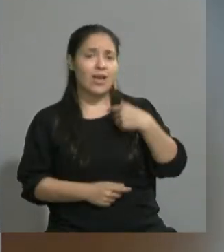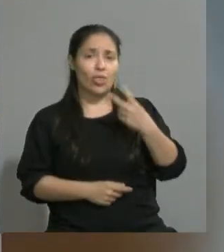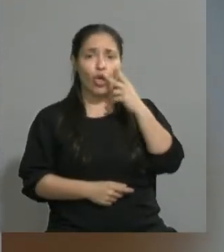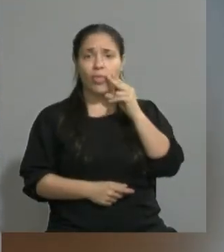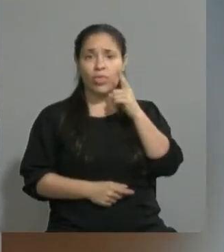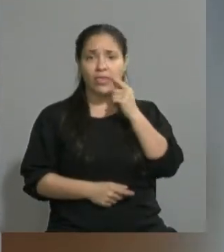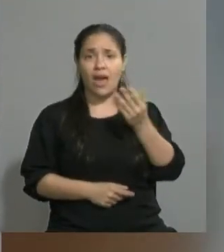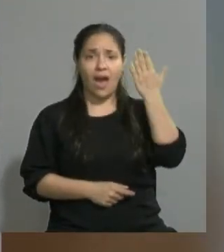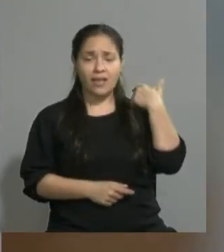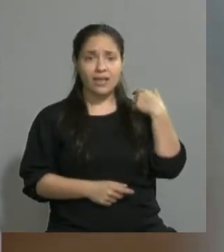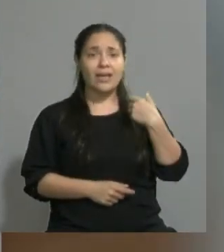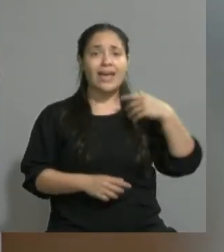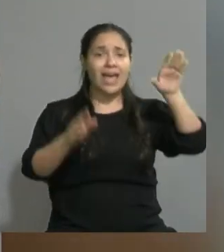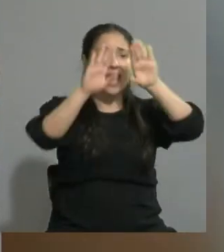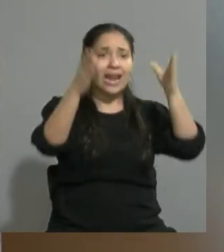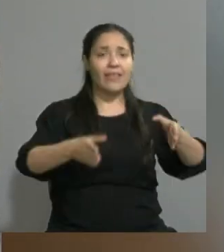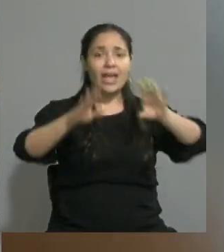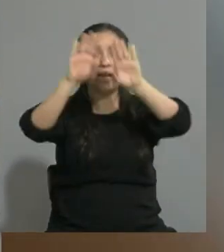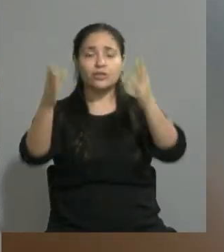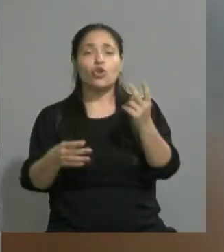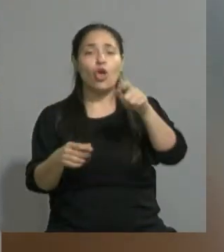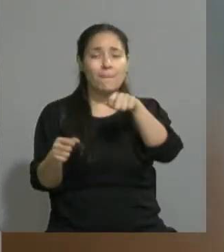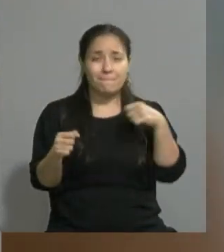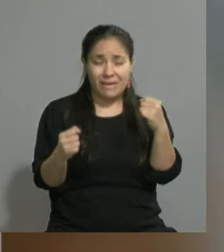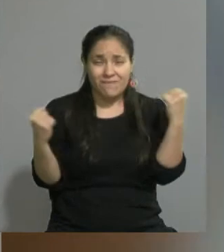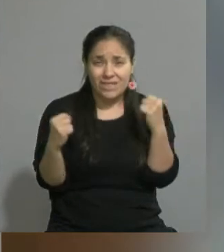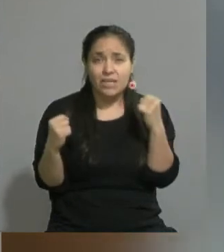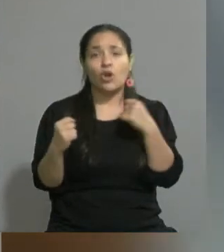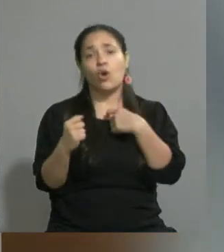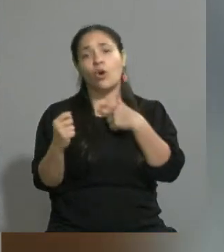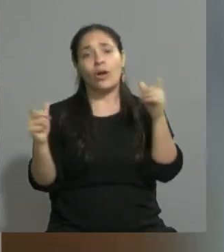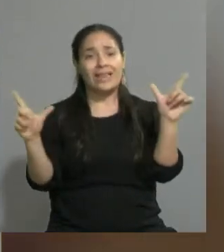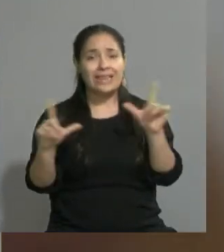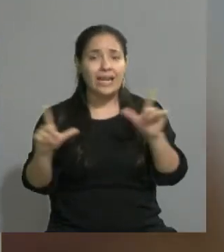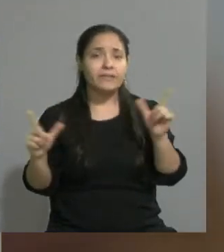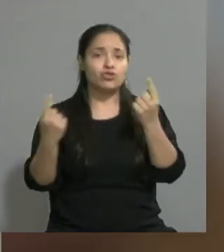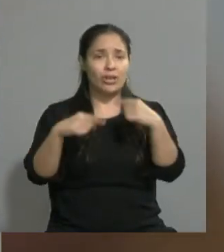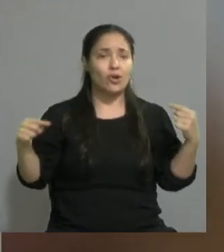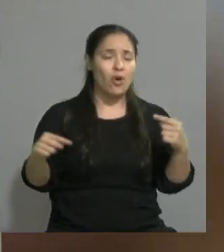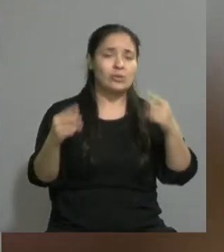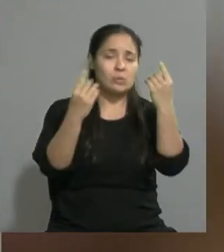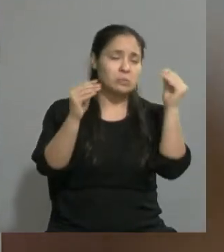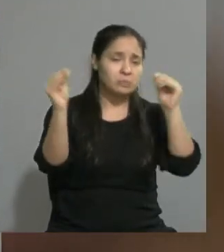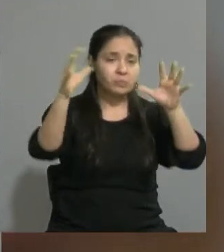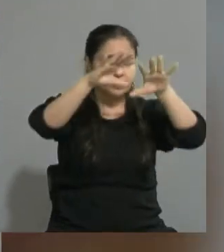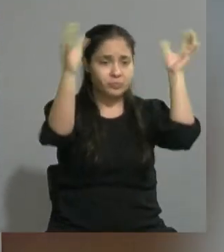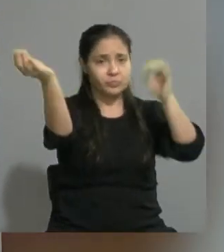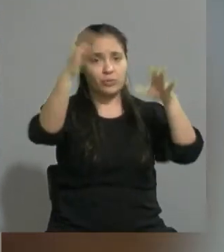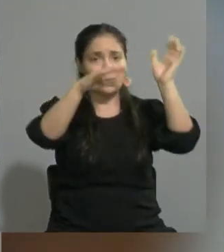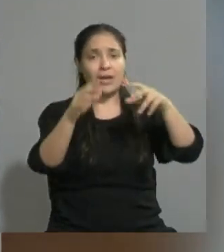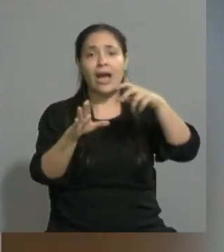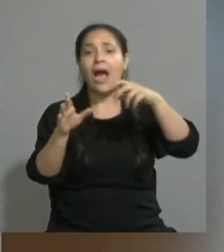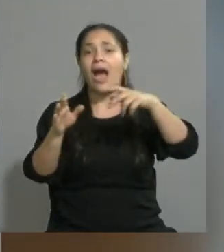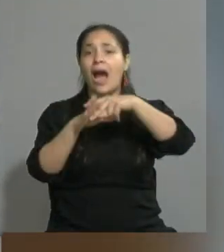una heladera, llevaba una carretela, una heladera, televisores, escombros, y vaya a saber hasta dónde va el pobre